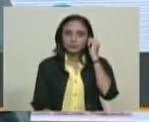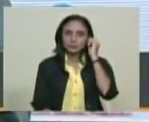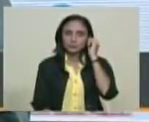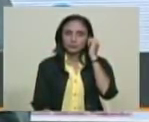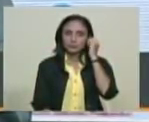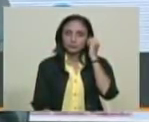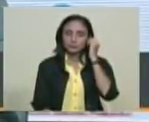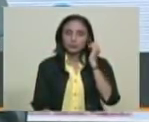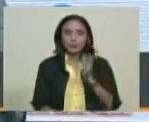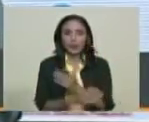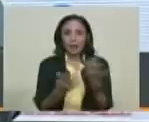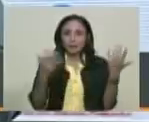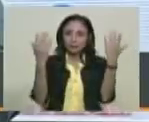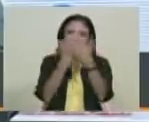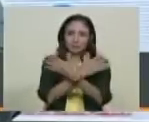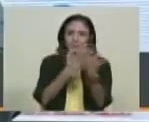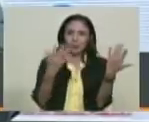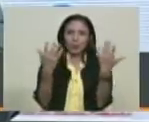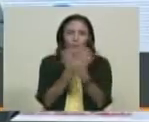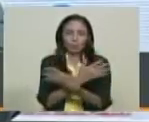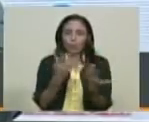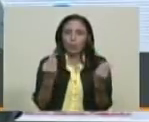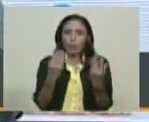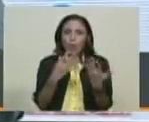En medio de la confusión, el dolor,